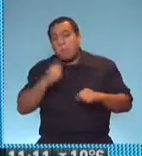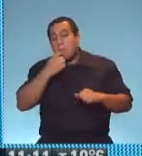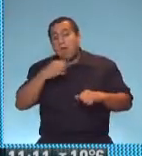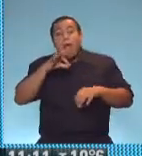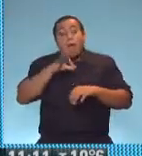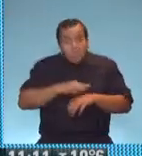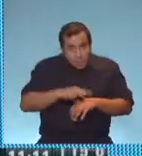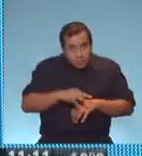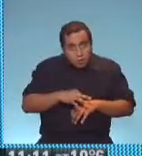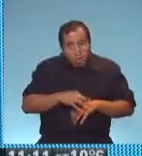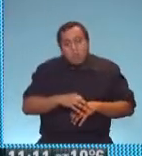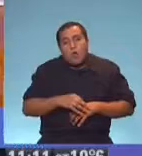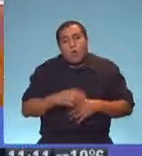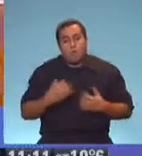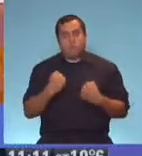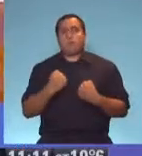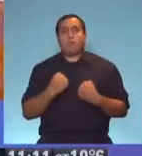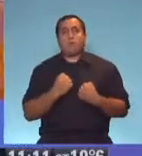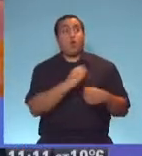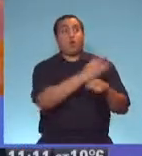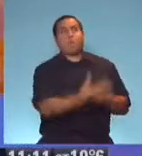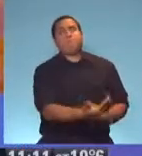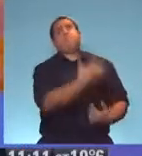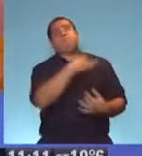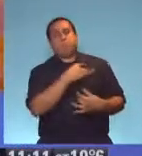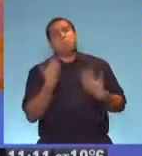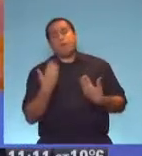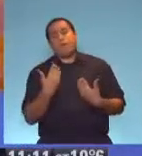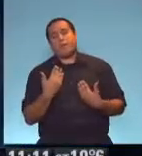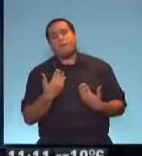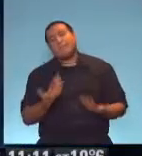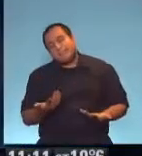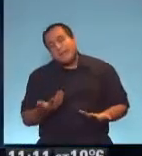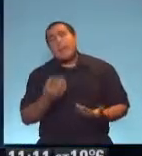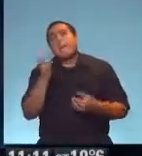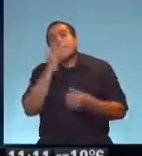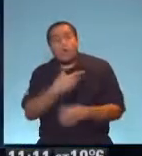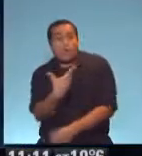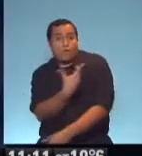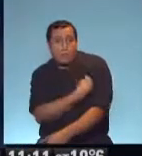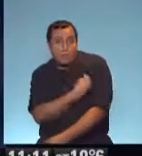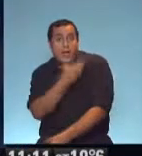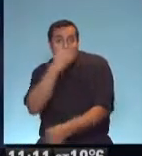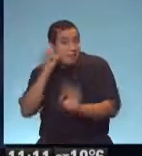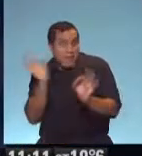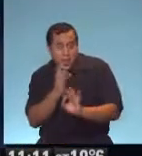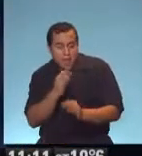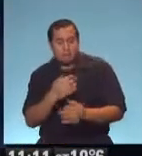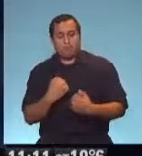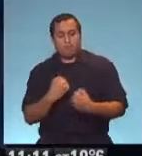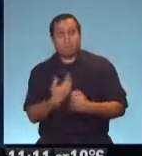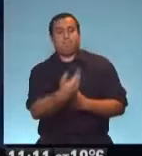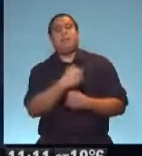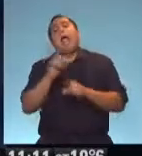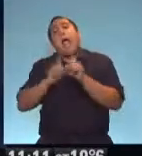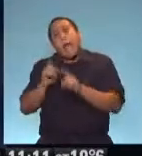la gripe, estamos como más indefensos para defendernos del coronavirus. Más por débiles. Eso es entonces, importante. si evitamos enfermarnos de la gripe, aunque a algunos les toque el